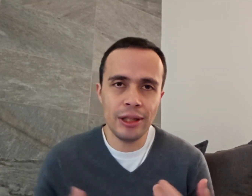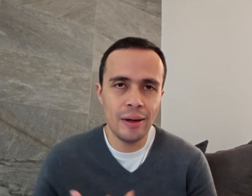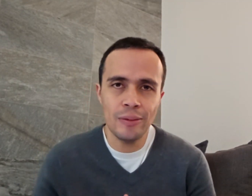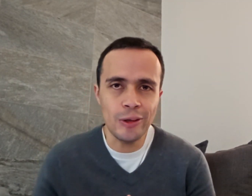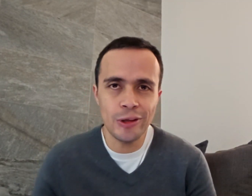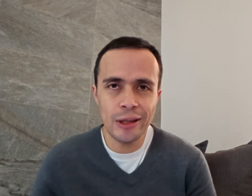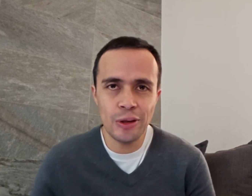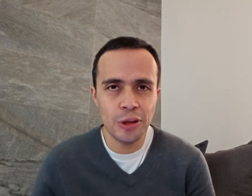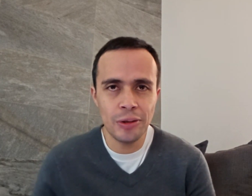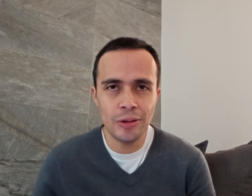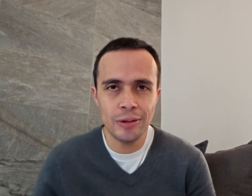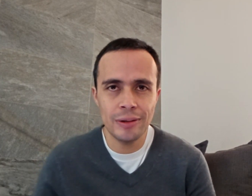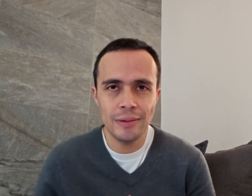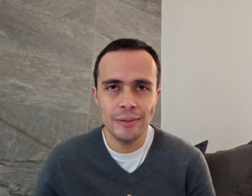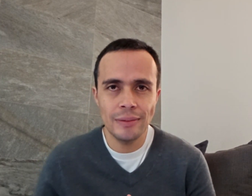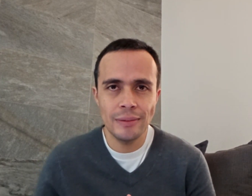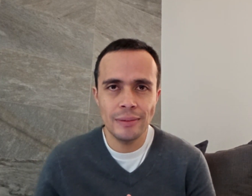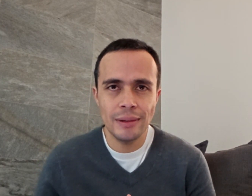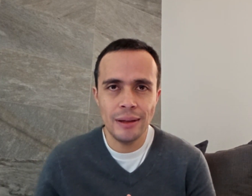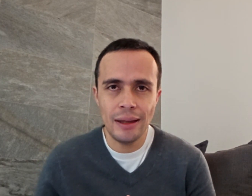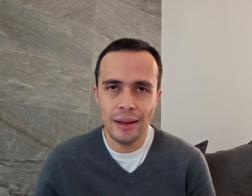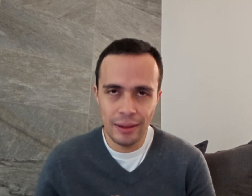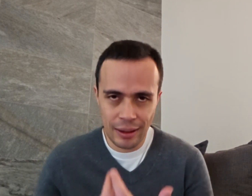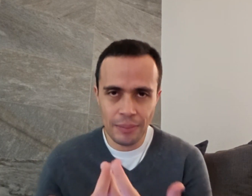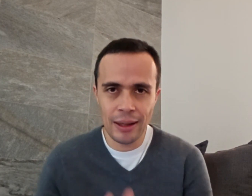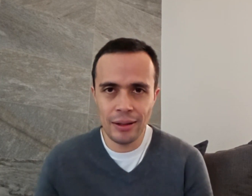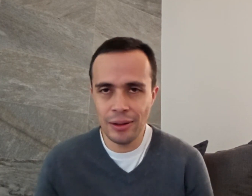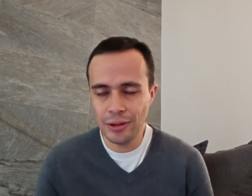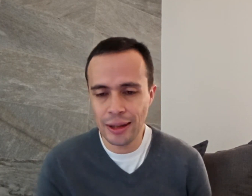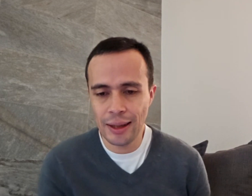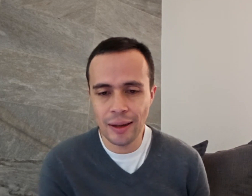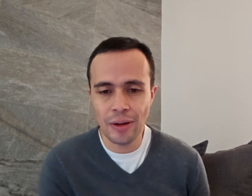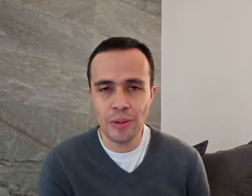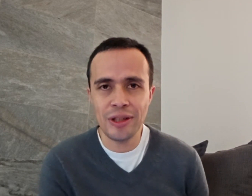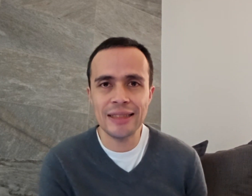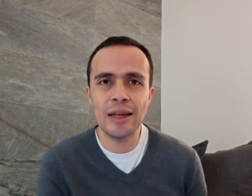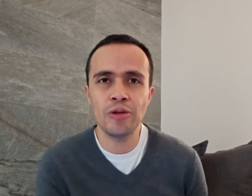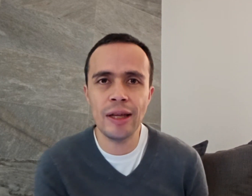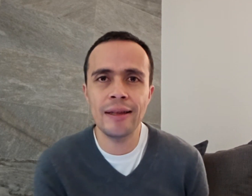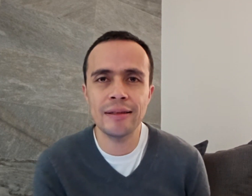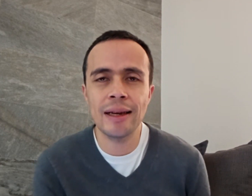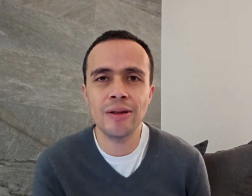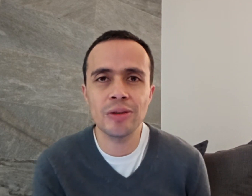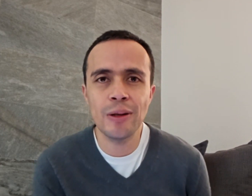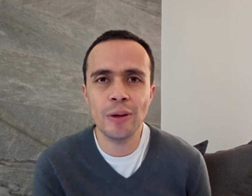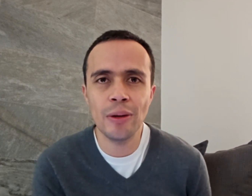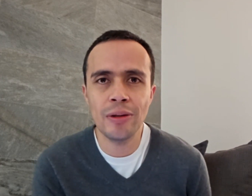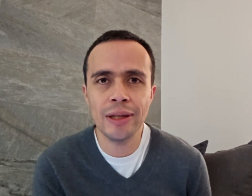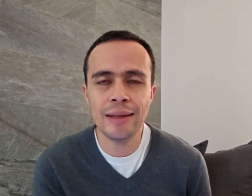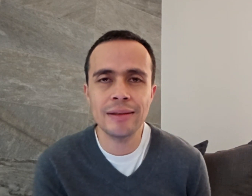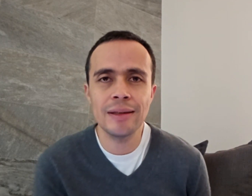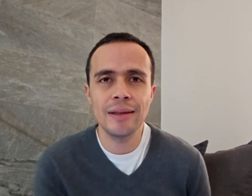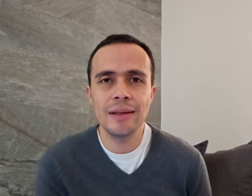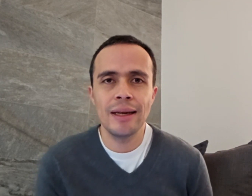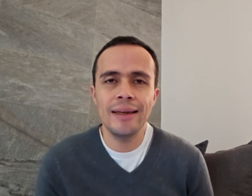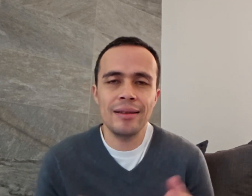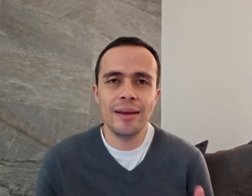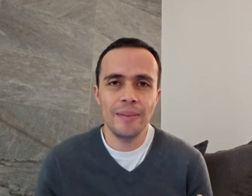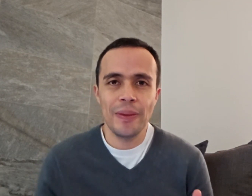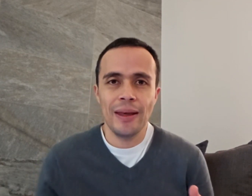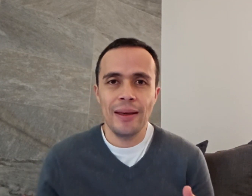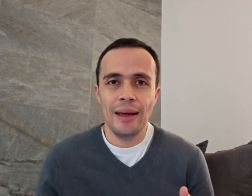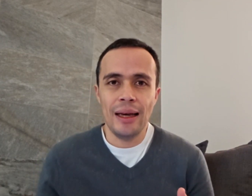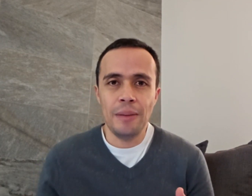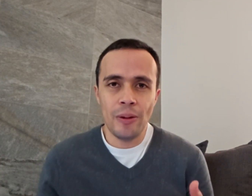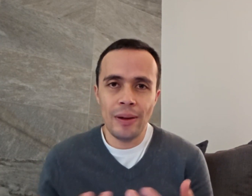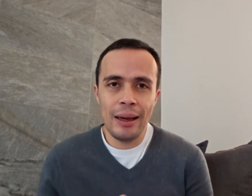porque coincide con muchos de nosotros y también yo sé que con muchas de ustedes que nos ven todos los días. Ella